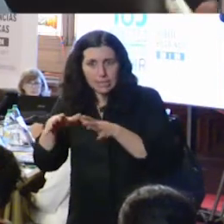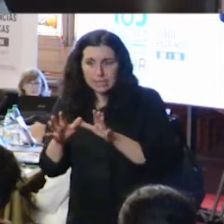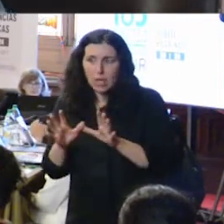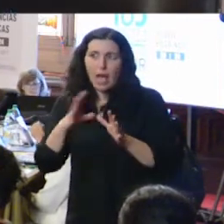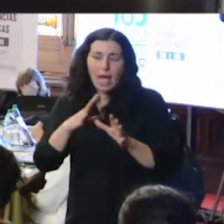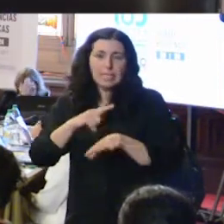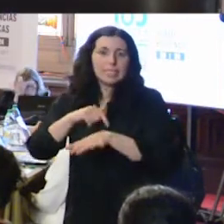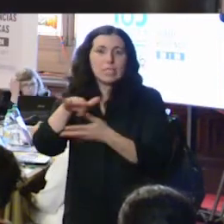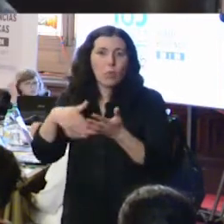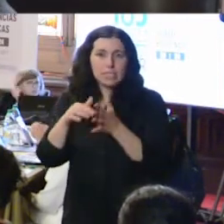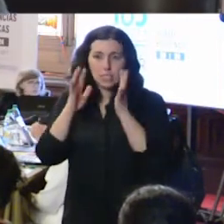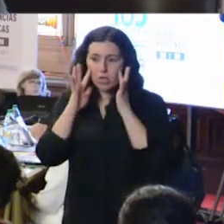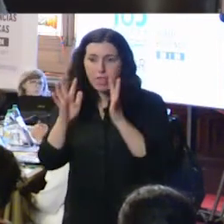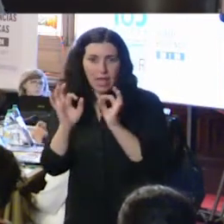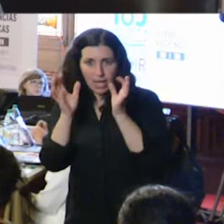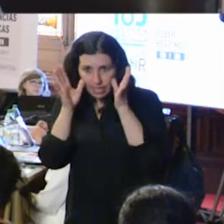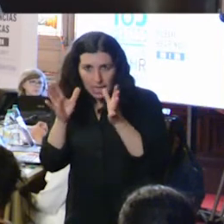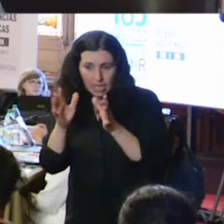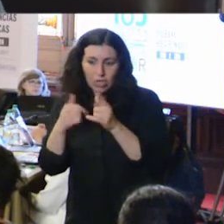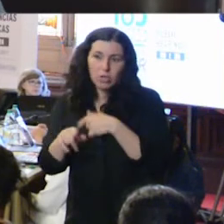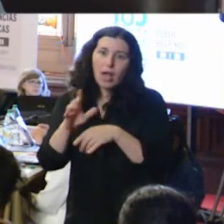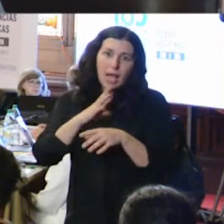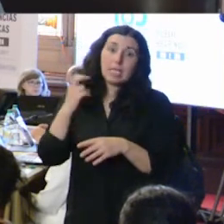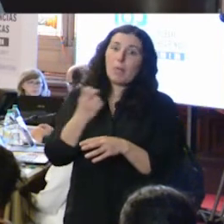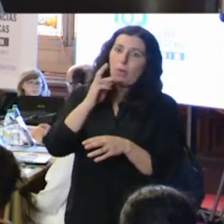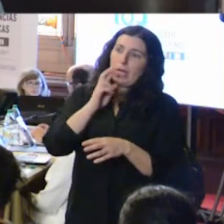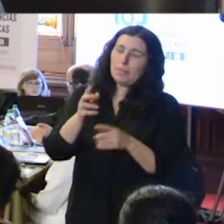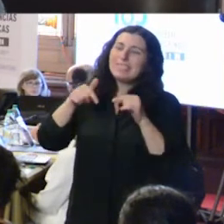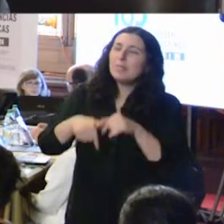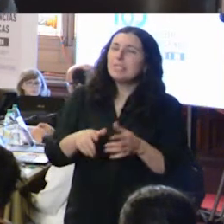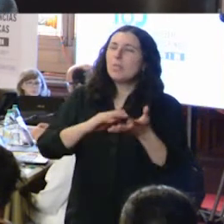respuesta, pero eso se trata de una política integral. Entonces,